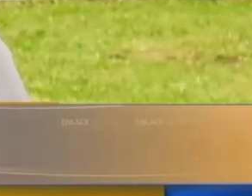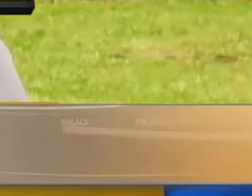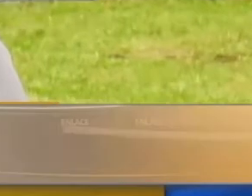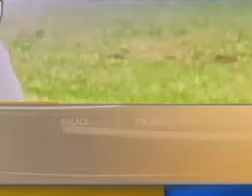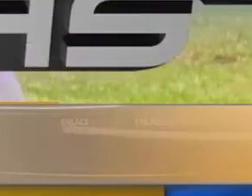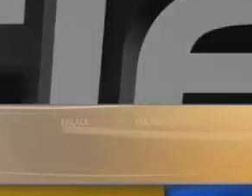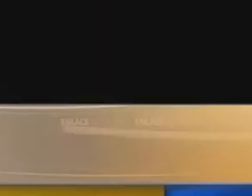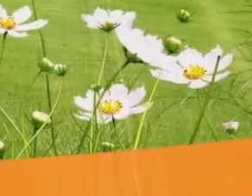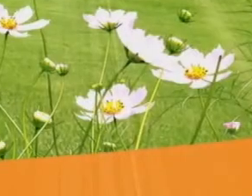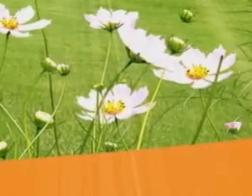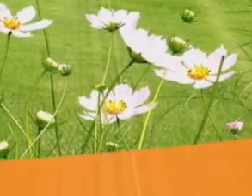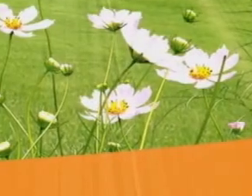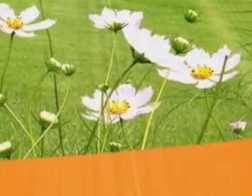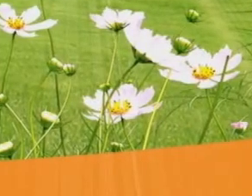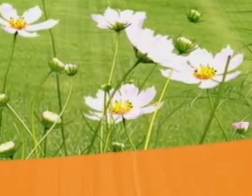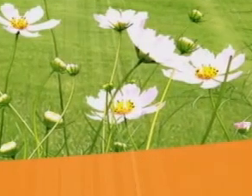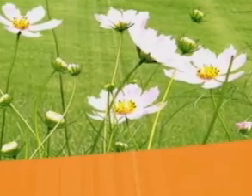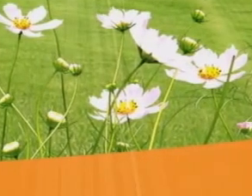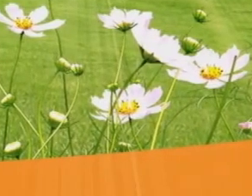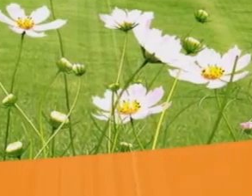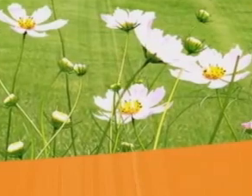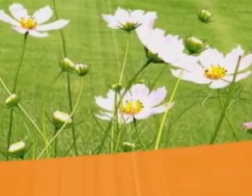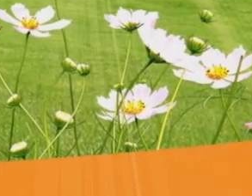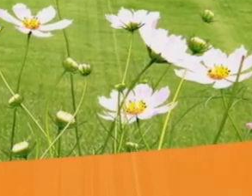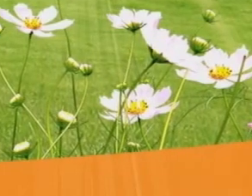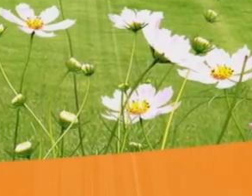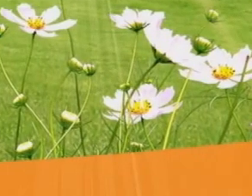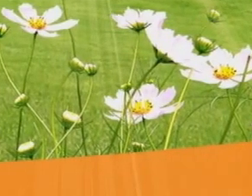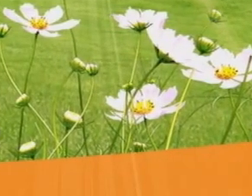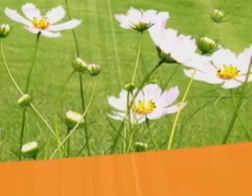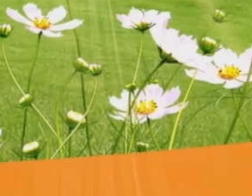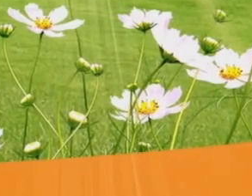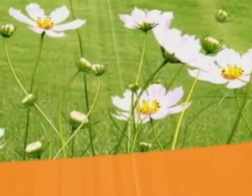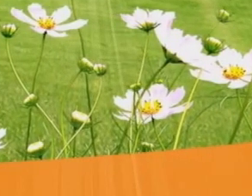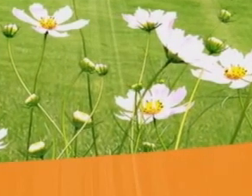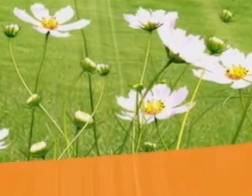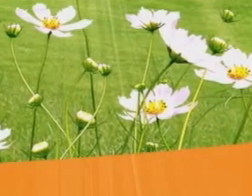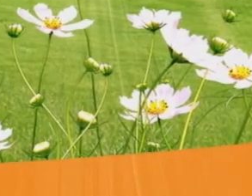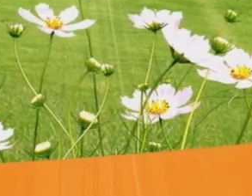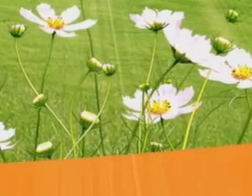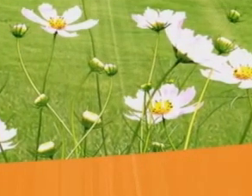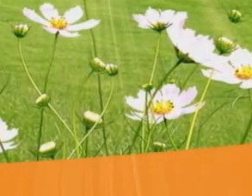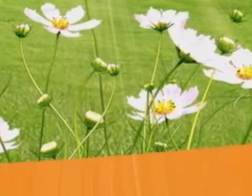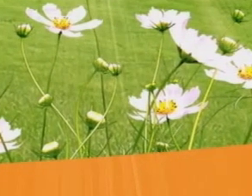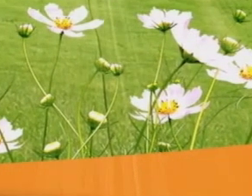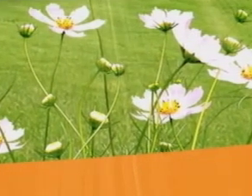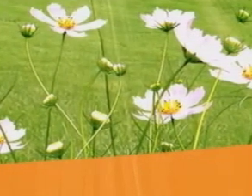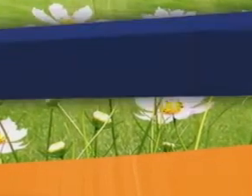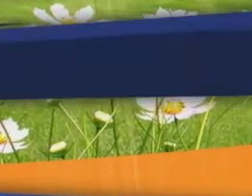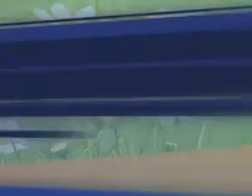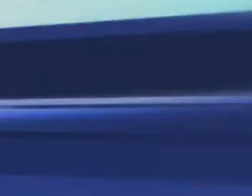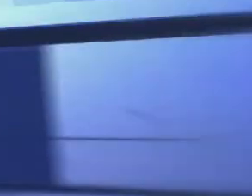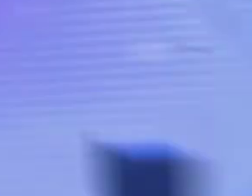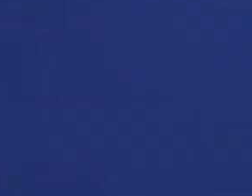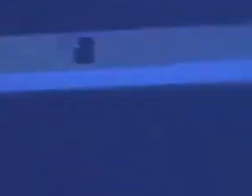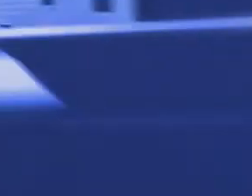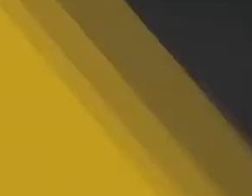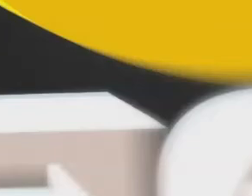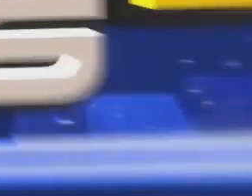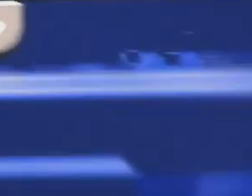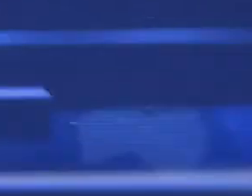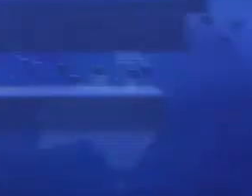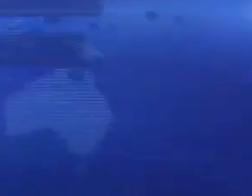el medio ambiente. Con el patrocinio de Barzol Ecológico, Barzol Aroma, Delicias, líder en limpieza. Enlace Noticias, lo